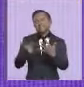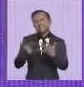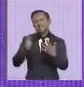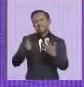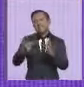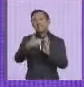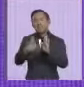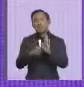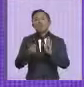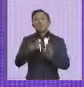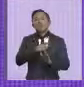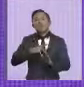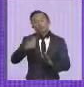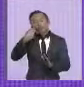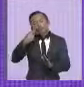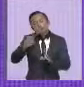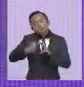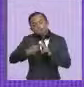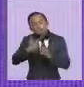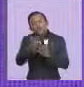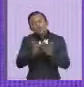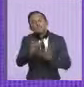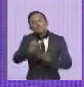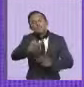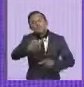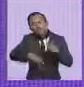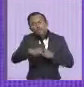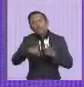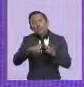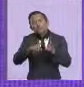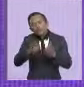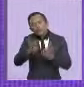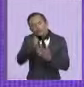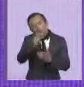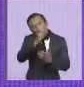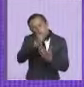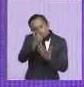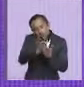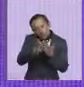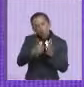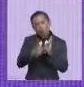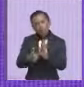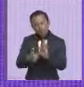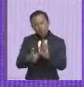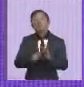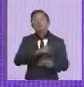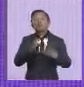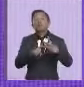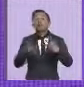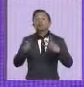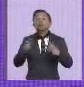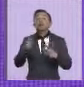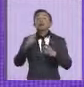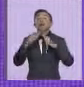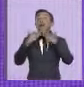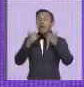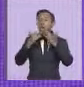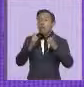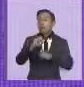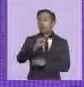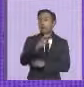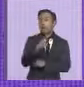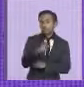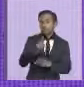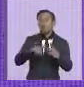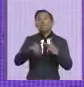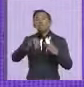el patrimonio, comprobarlo. 3, el SAT, la Secretaría de Hacienda y el INE tendrán que ser parte del